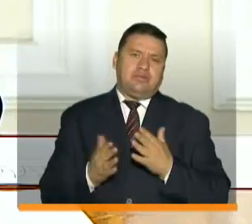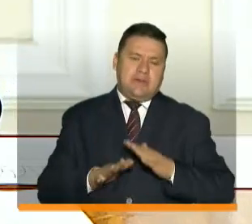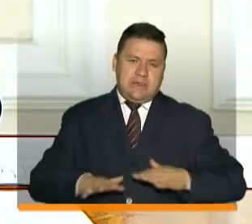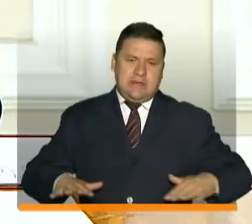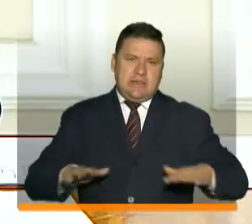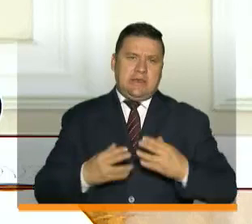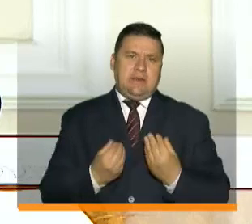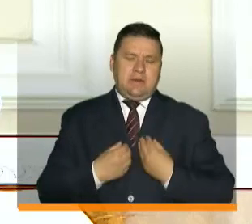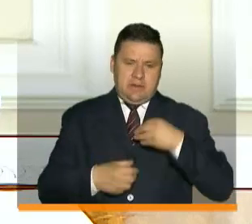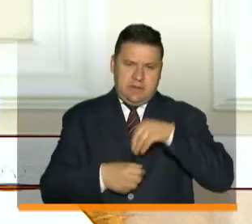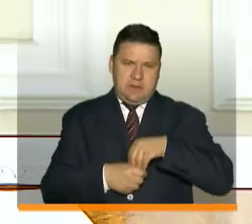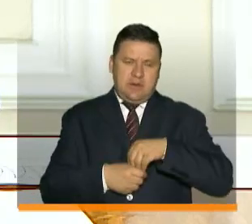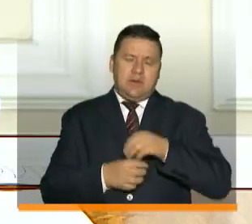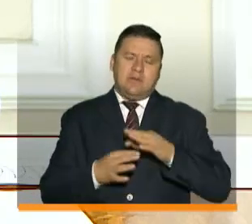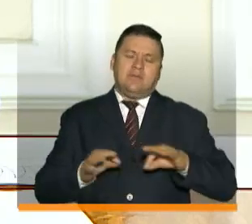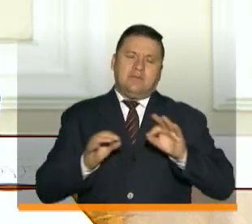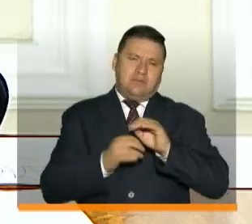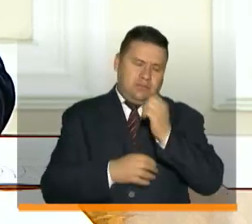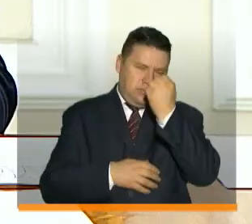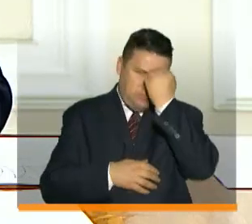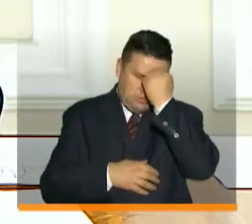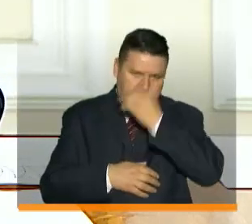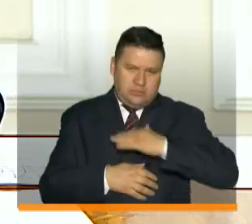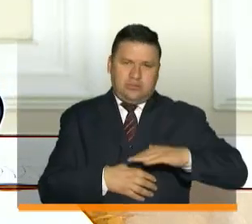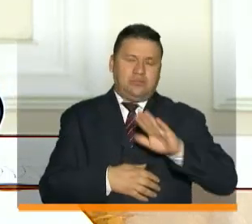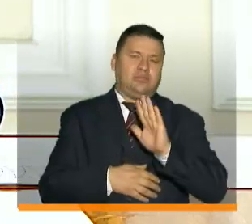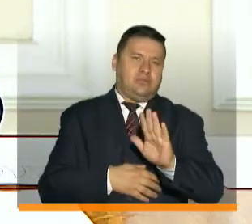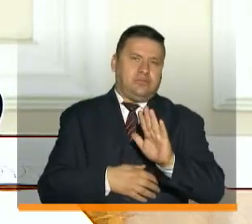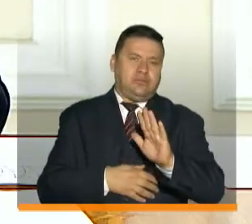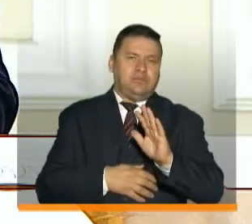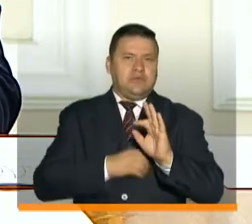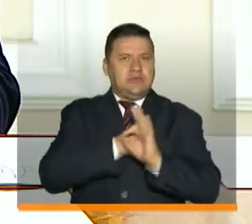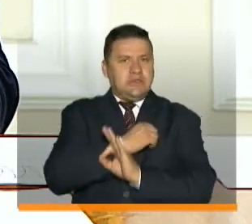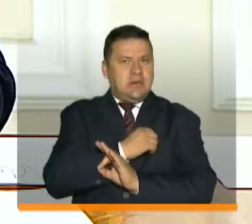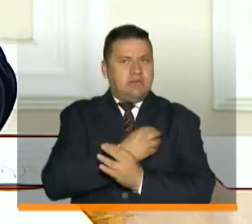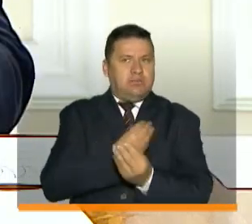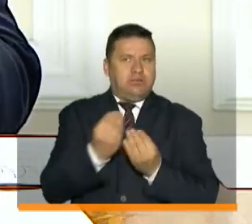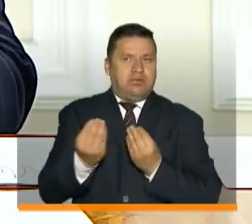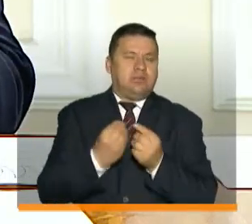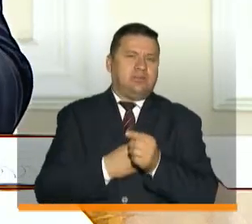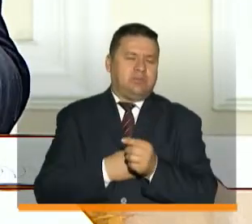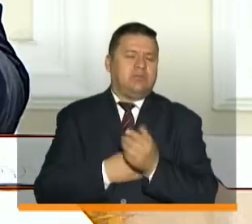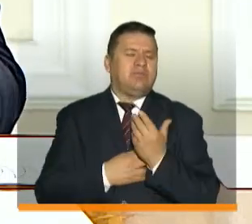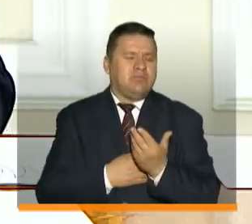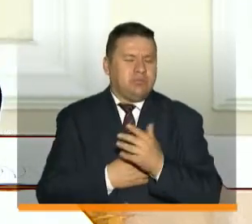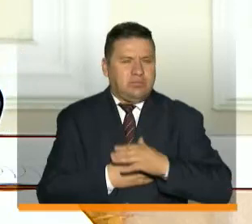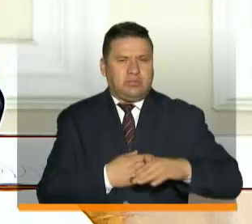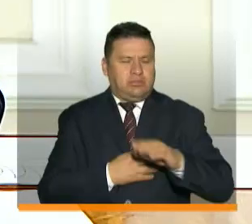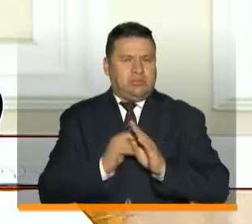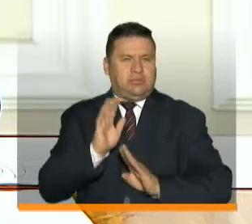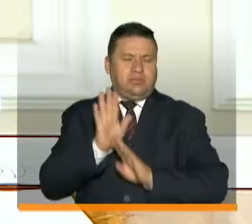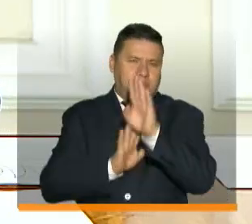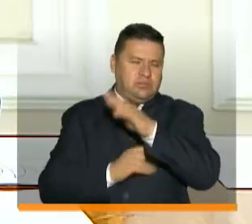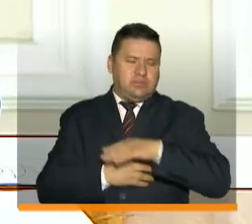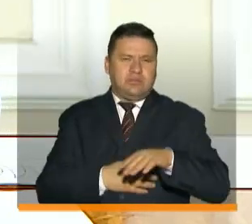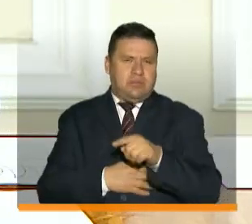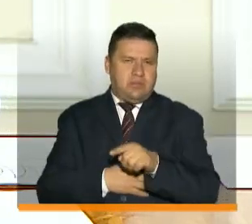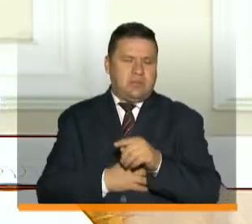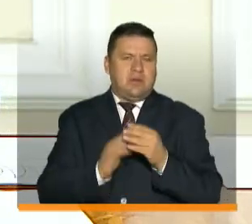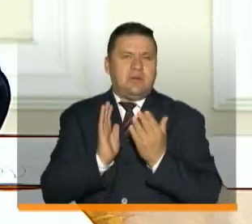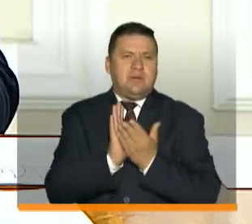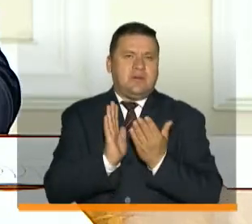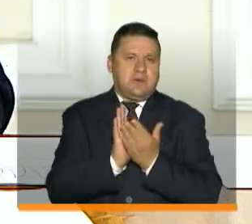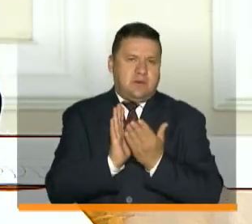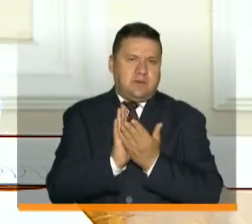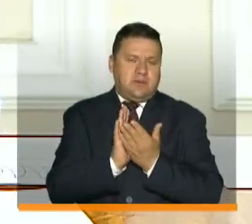espacios de convivencia que son fundamentales para su psicología y también para el desarrollo